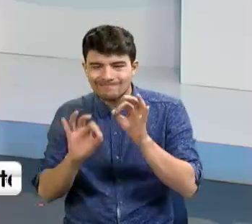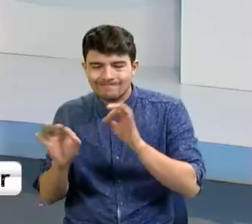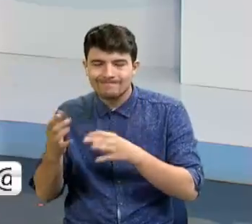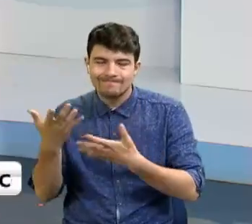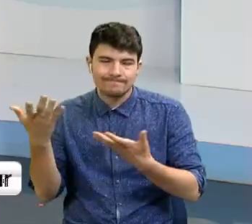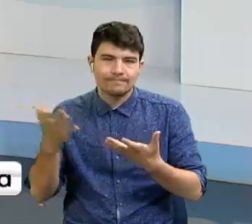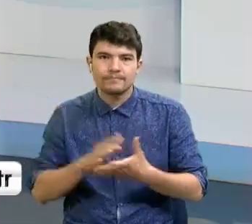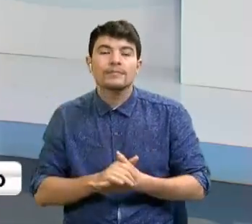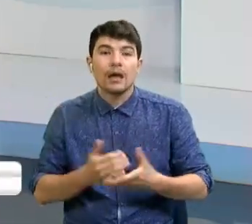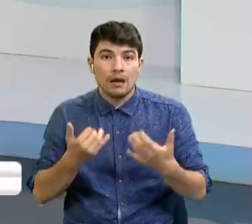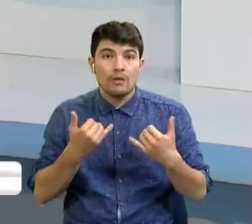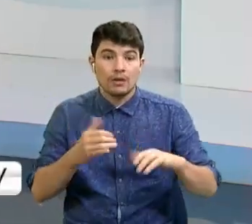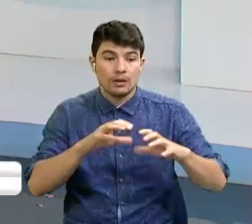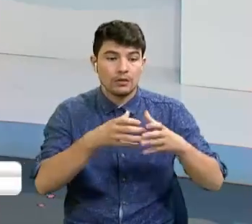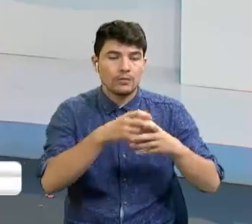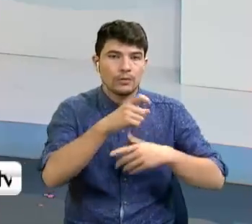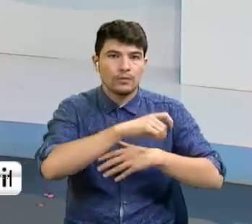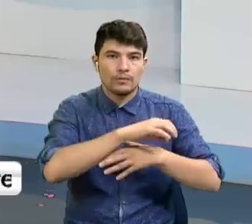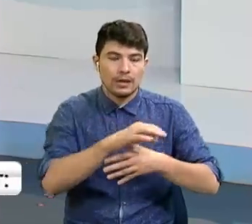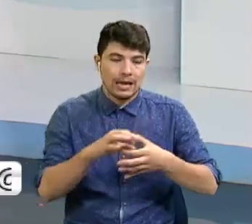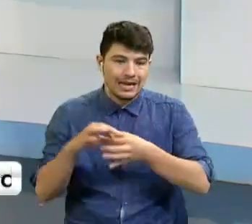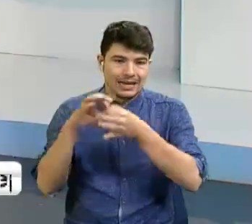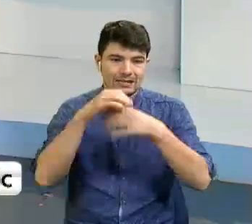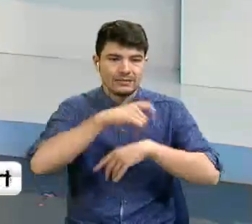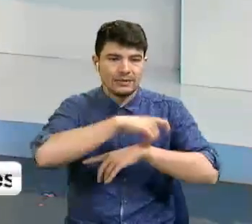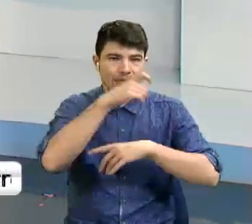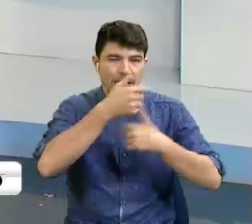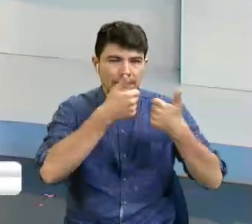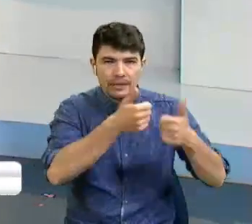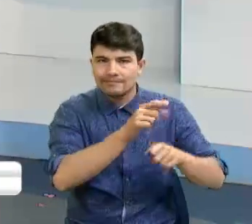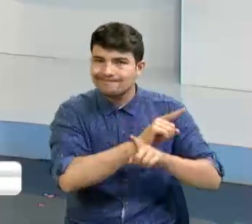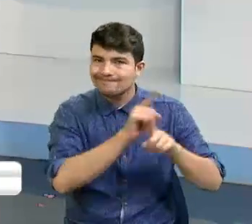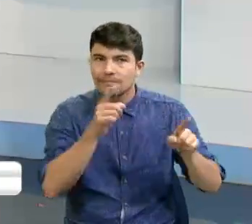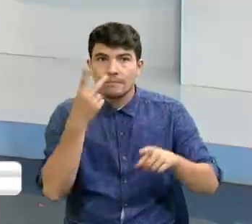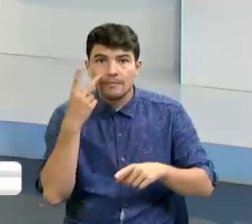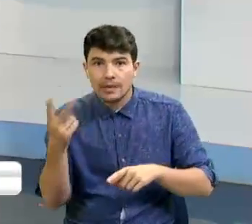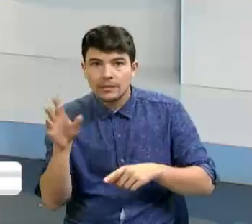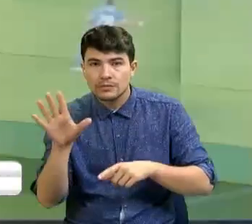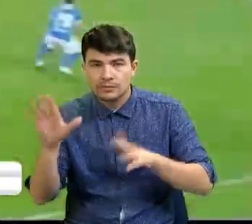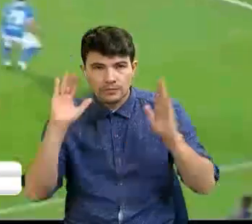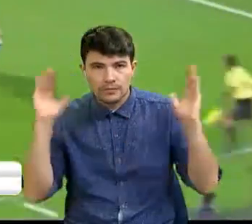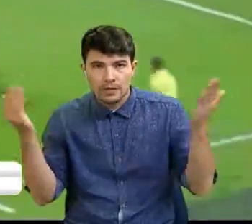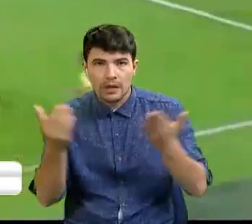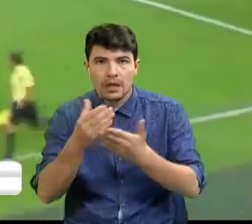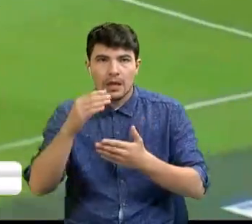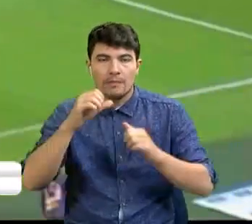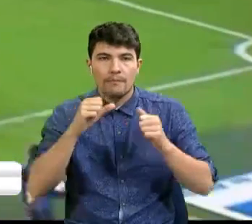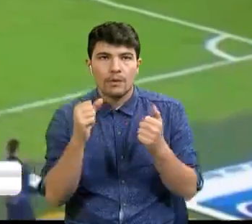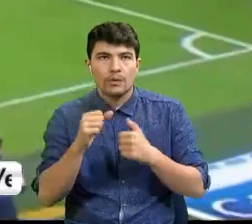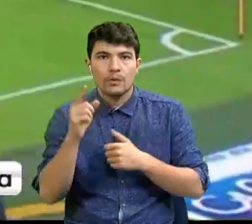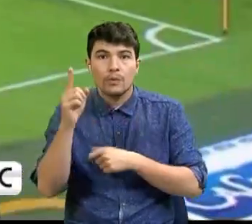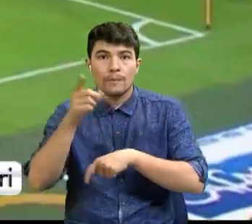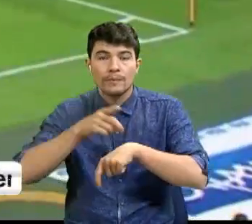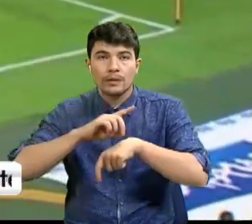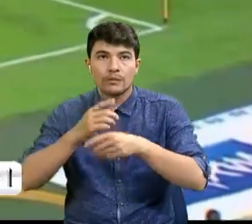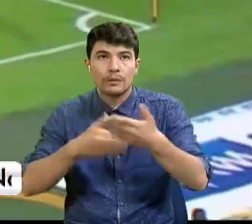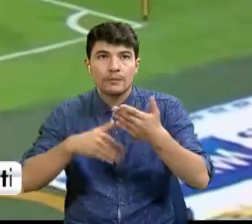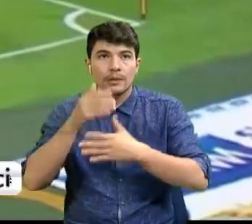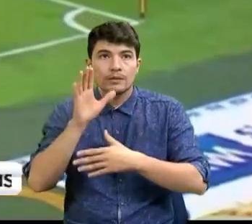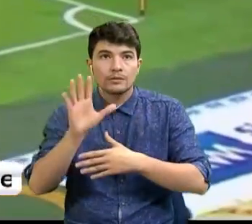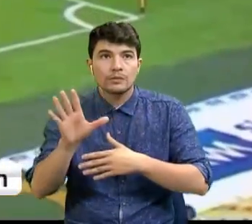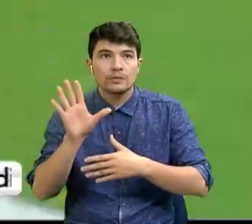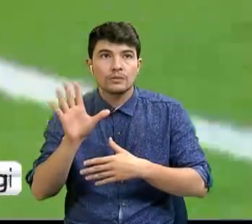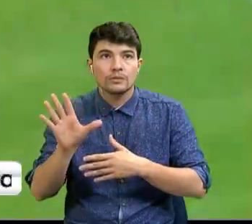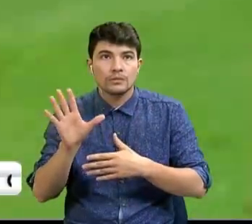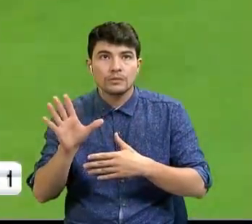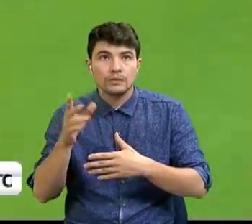vamos ahora de la alianza petrolera que tampoco le fue nada bien vamos a ver imágenes en el estadio nemesio camacho 'el campín' un minuto apenas arrancaba el partido el